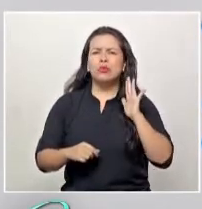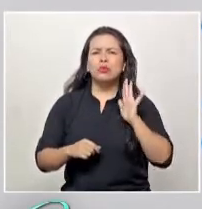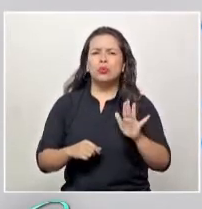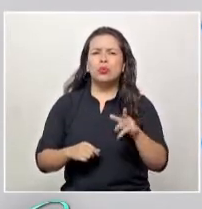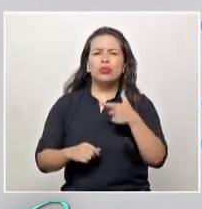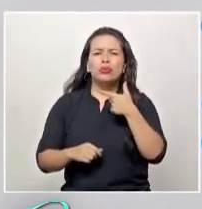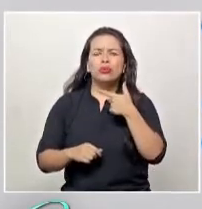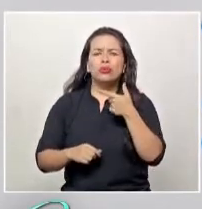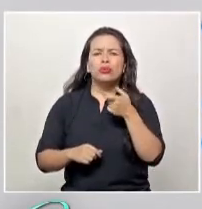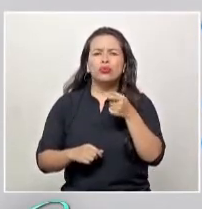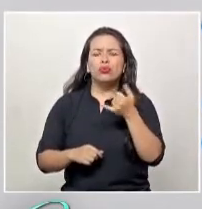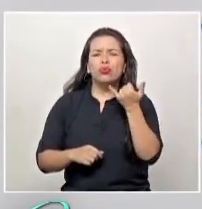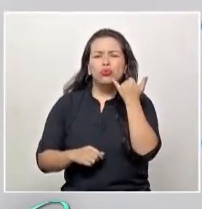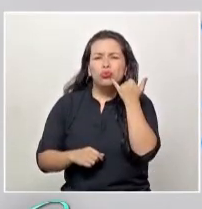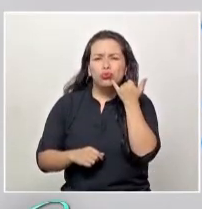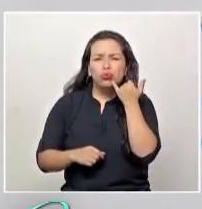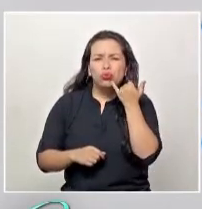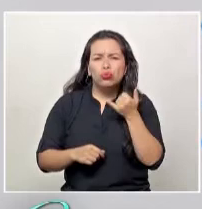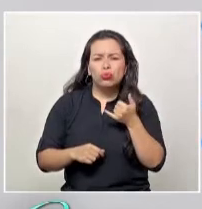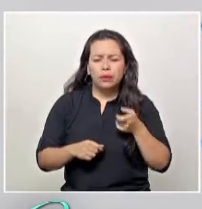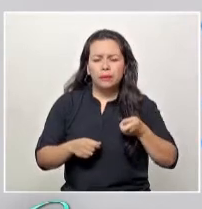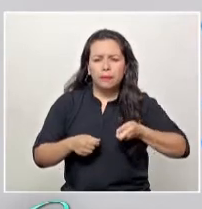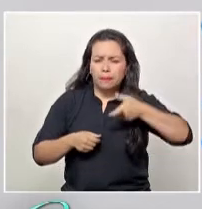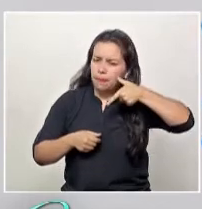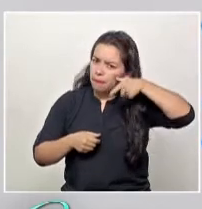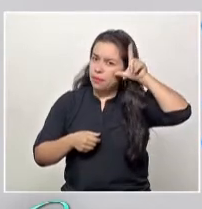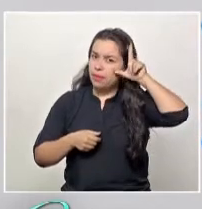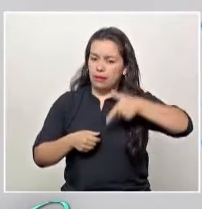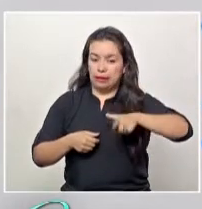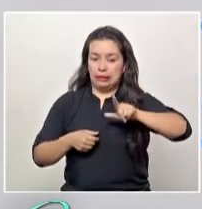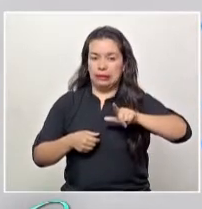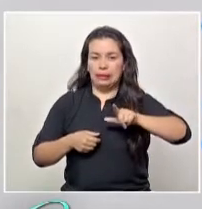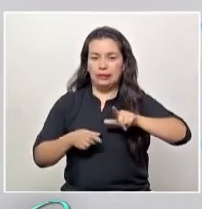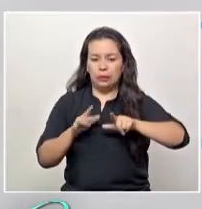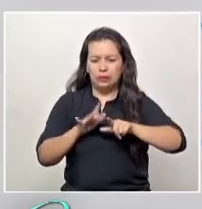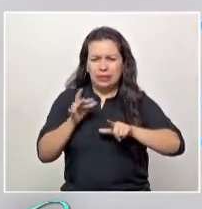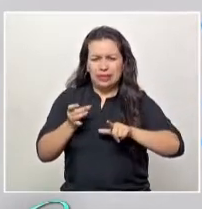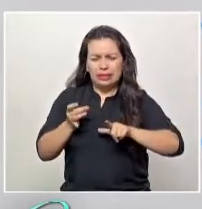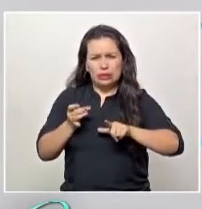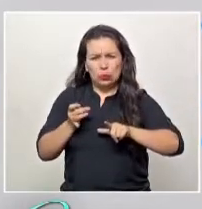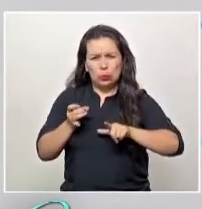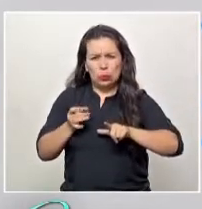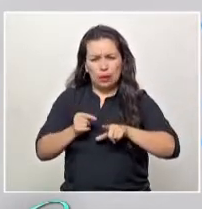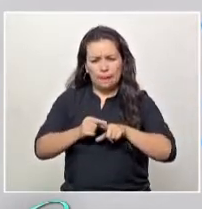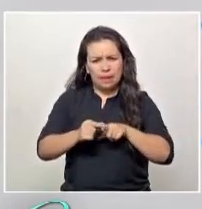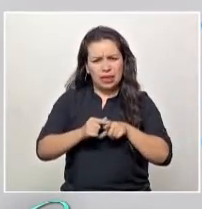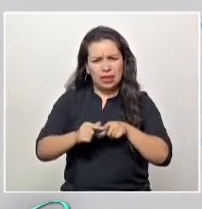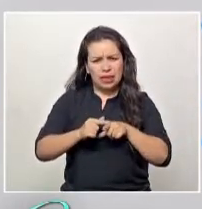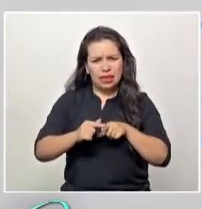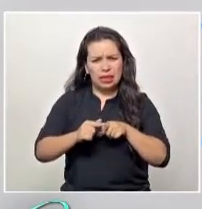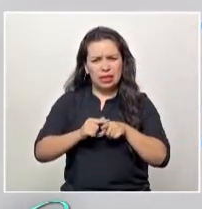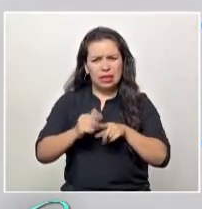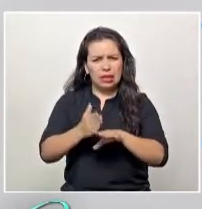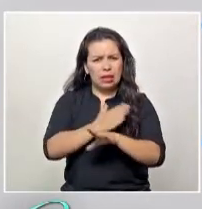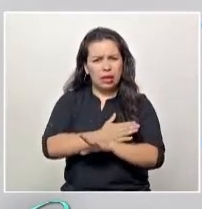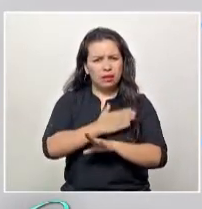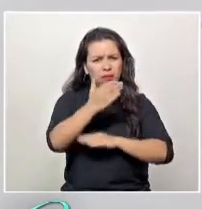su estrechez. Tengo molestias en la erección y al momento del tacto presento un leve dolor. Fui diagnosticado